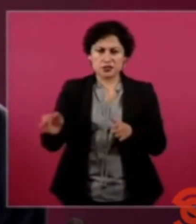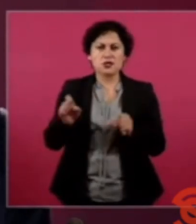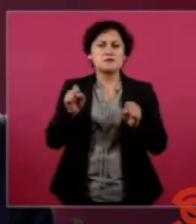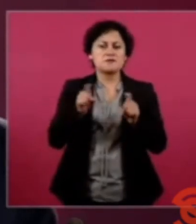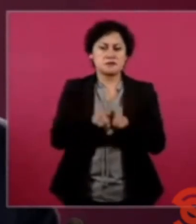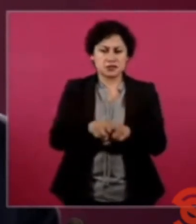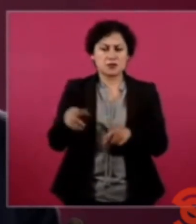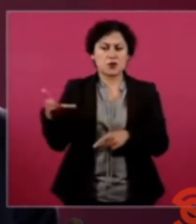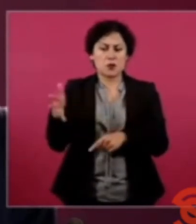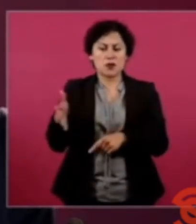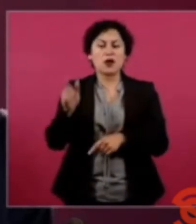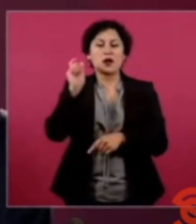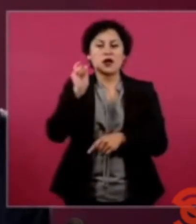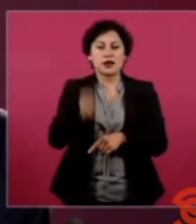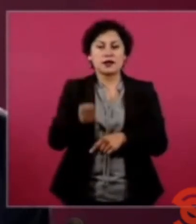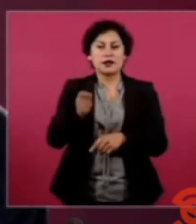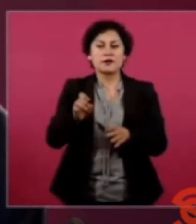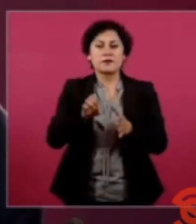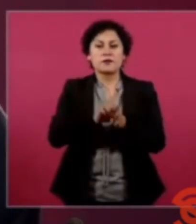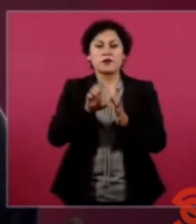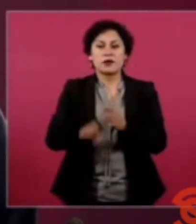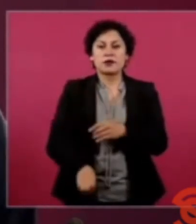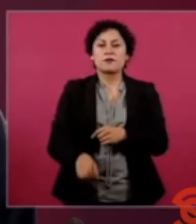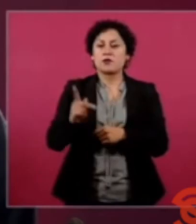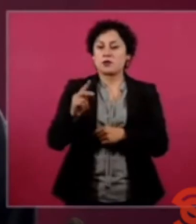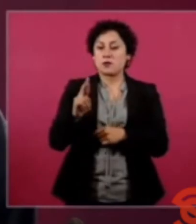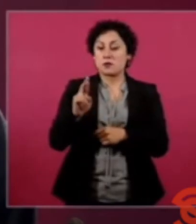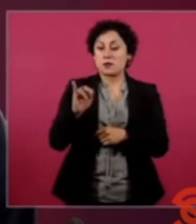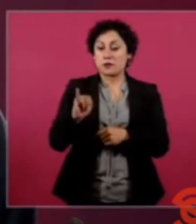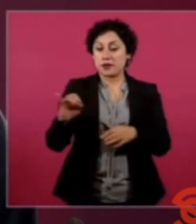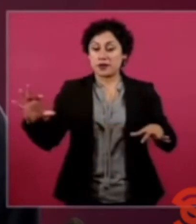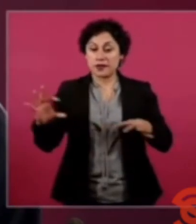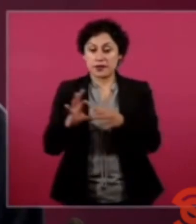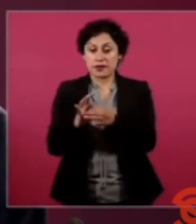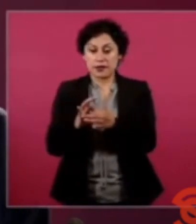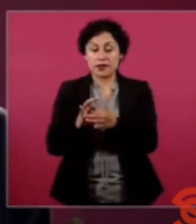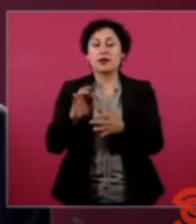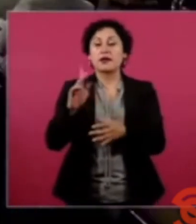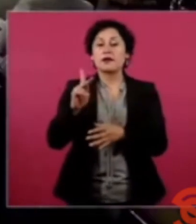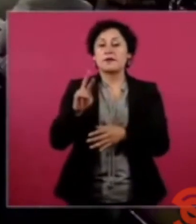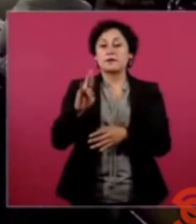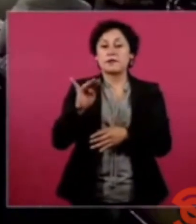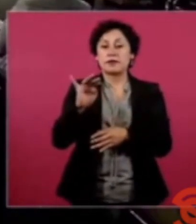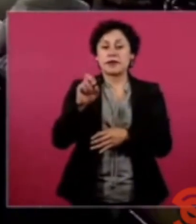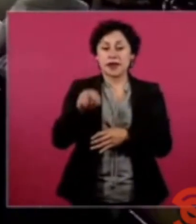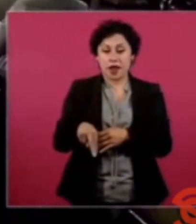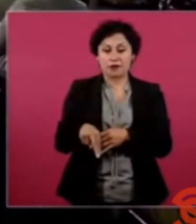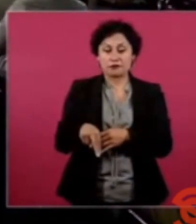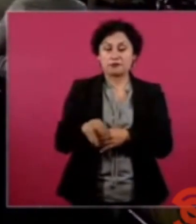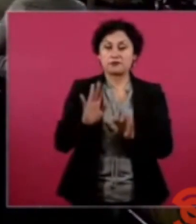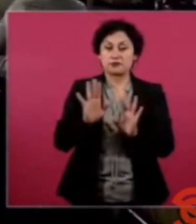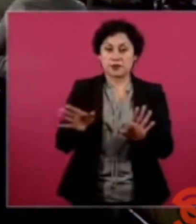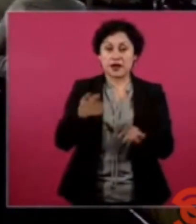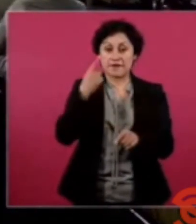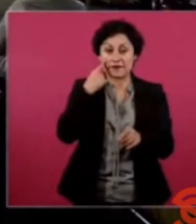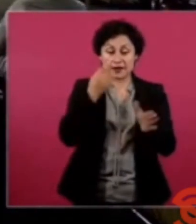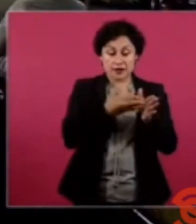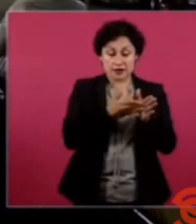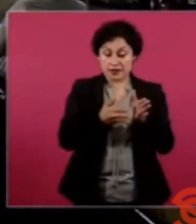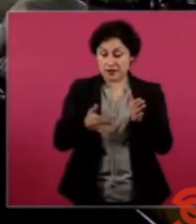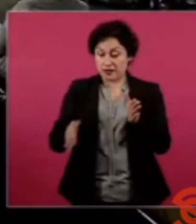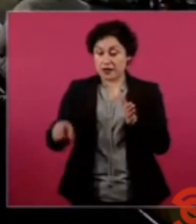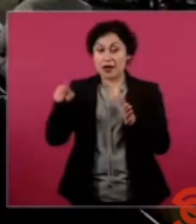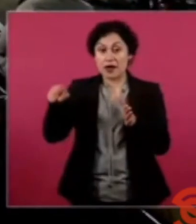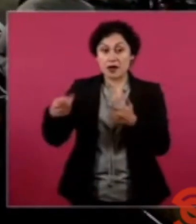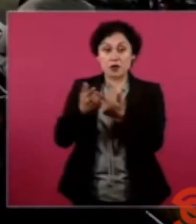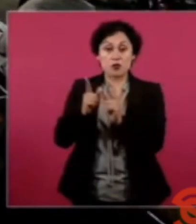que el PRI se convirtió en PRIAN. Han habido 4 transformaciones en ese partido, yo no sé qué va a pasar